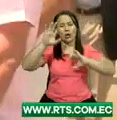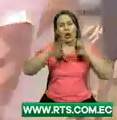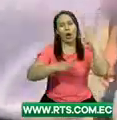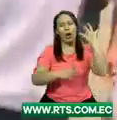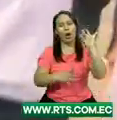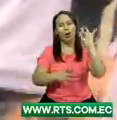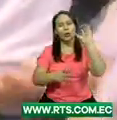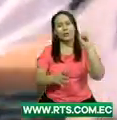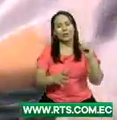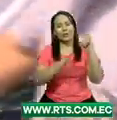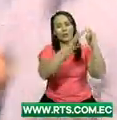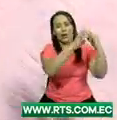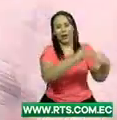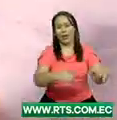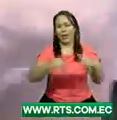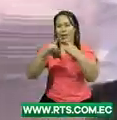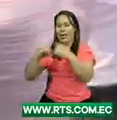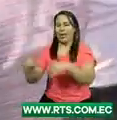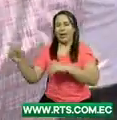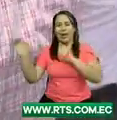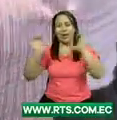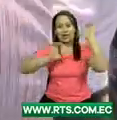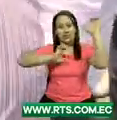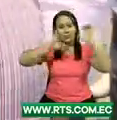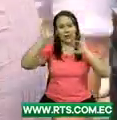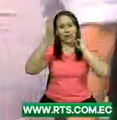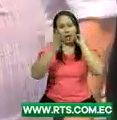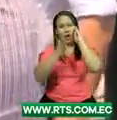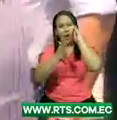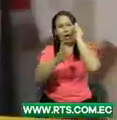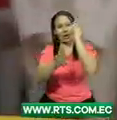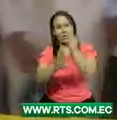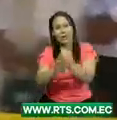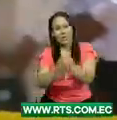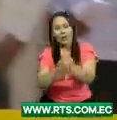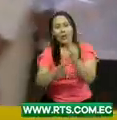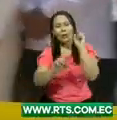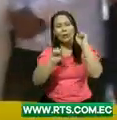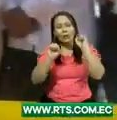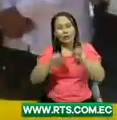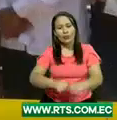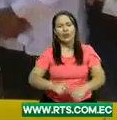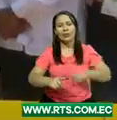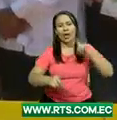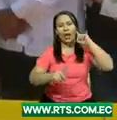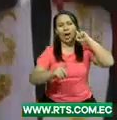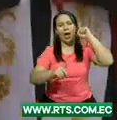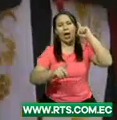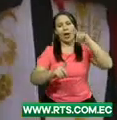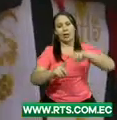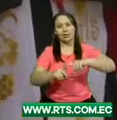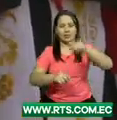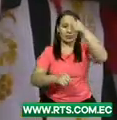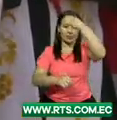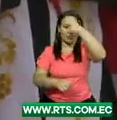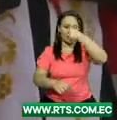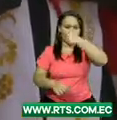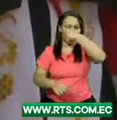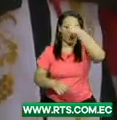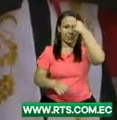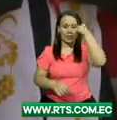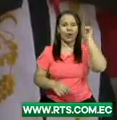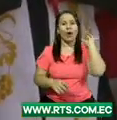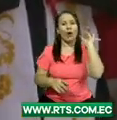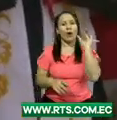80 stands con diversos productos y servicios dirigidos al sector arrocero se desarrollará hasta el domingo 8 de septiembre y se estima